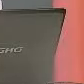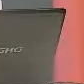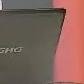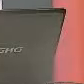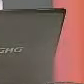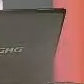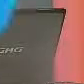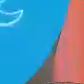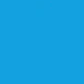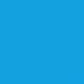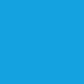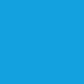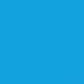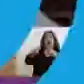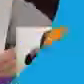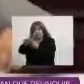provincia.